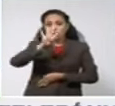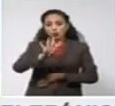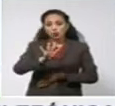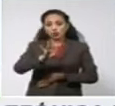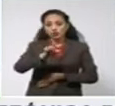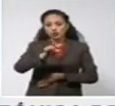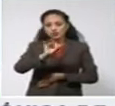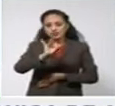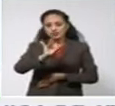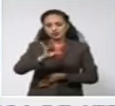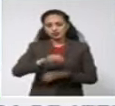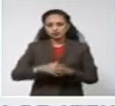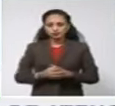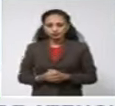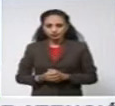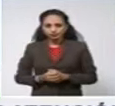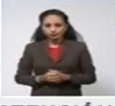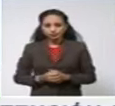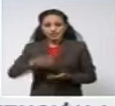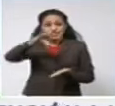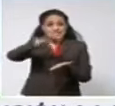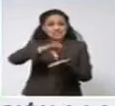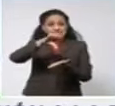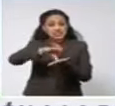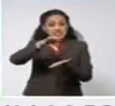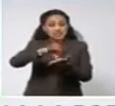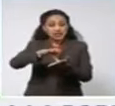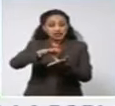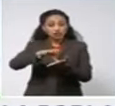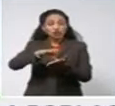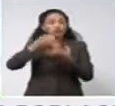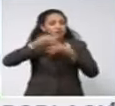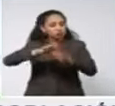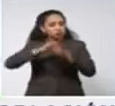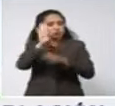417. El Centro de Ingeniería Genética y Biotecnología